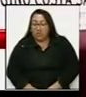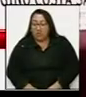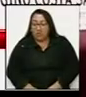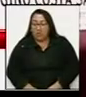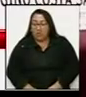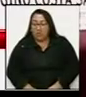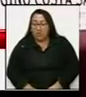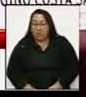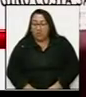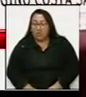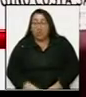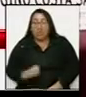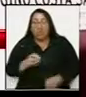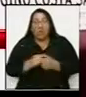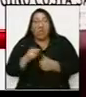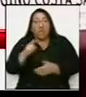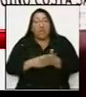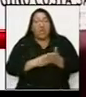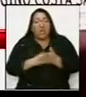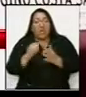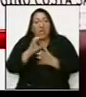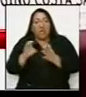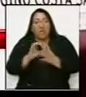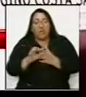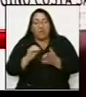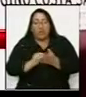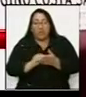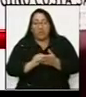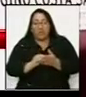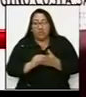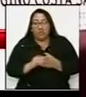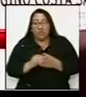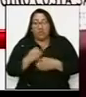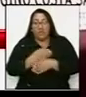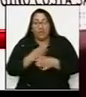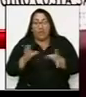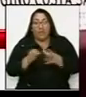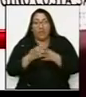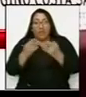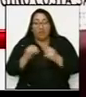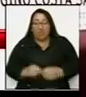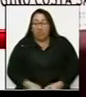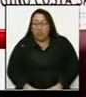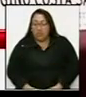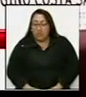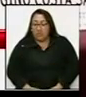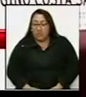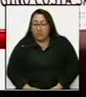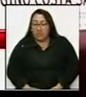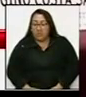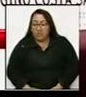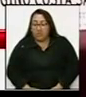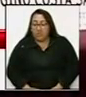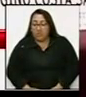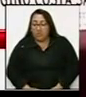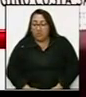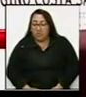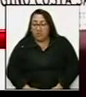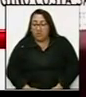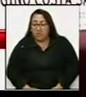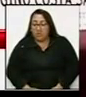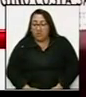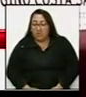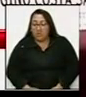llamando la atención con la eliminación del capítulo referido a la sistematización de la información que estaba en el proyecto del Poder